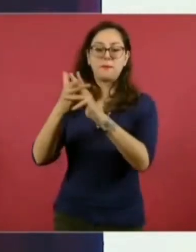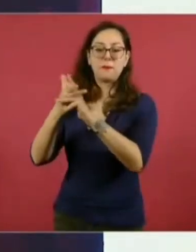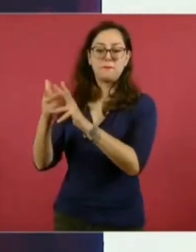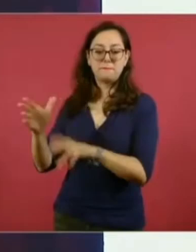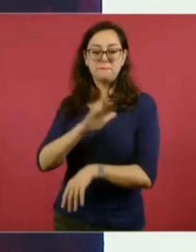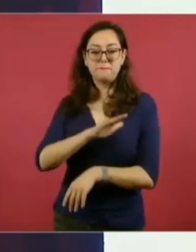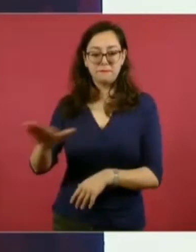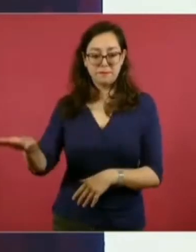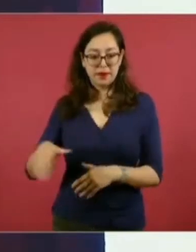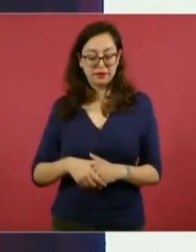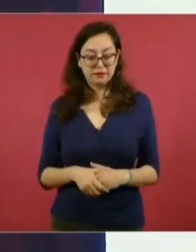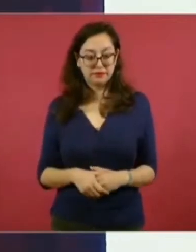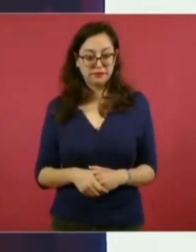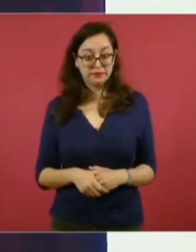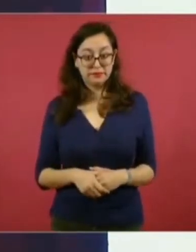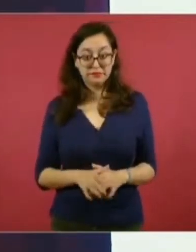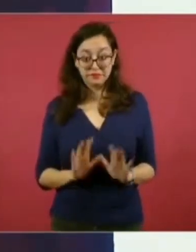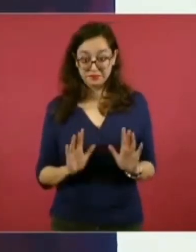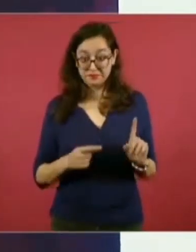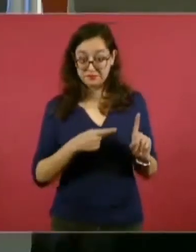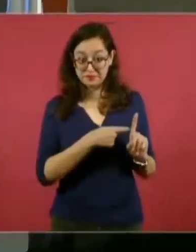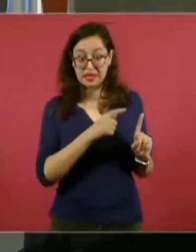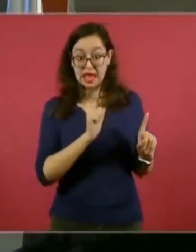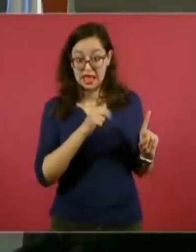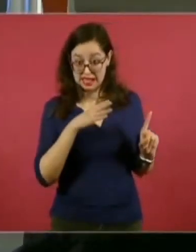Sí se va entendiendo, ¿verdad?